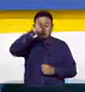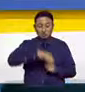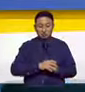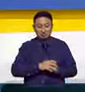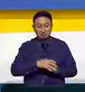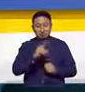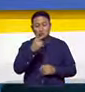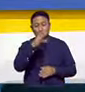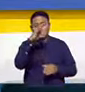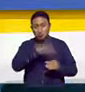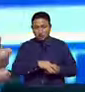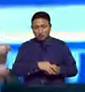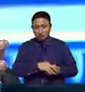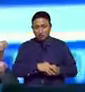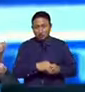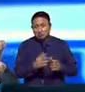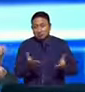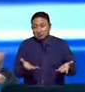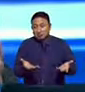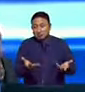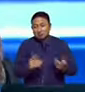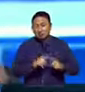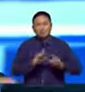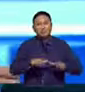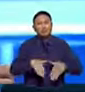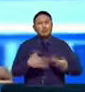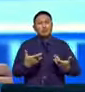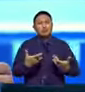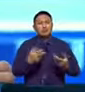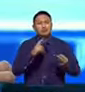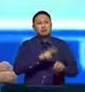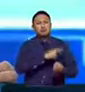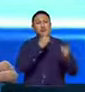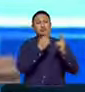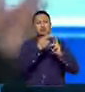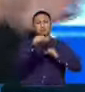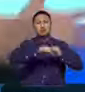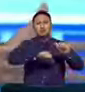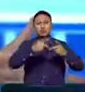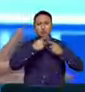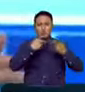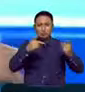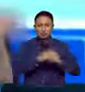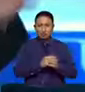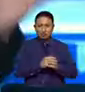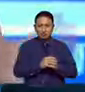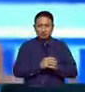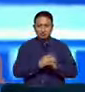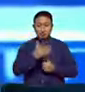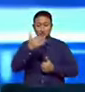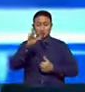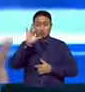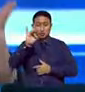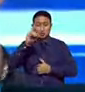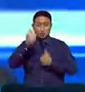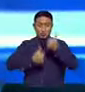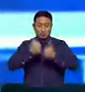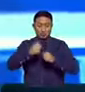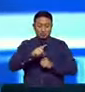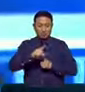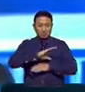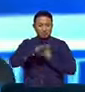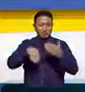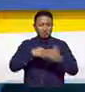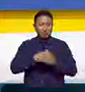no segunda vuelta, en fin, pero ¿cómo emprender una reforma institucional que muchos de los candidatos, de los 8 candidatos presidenciales, han